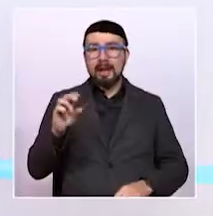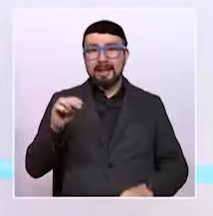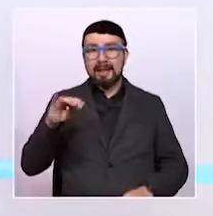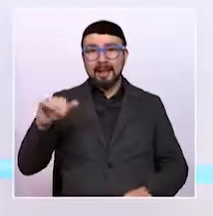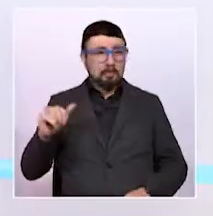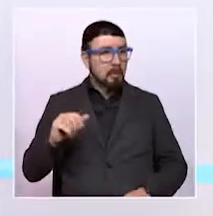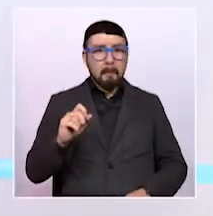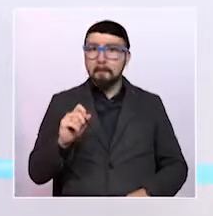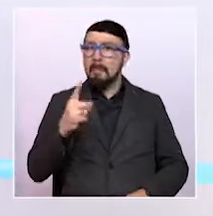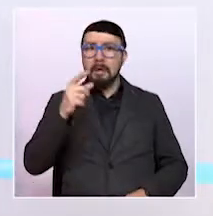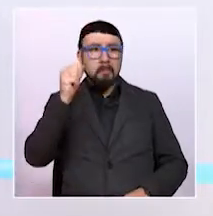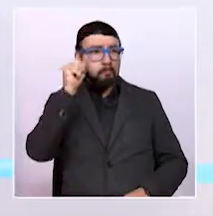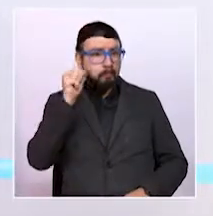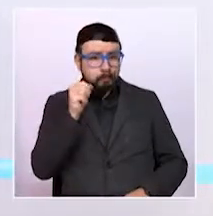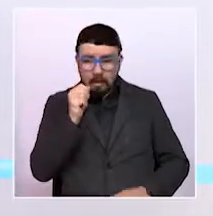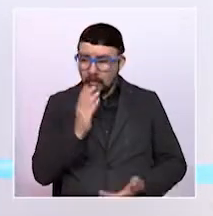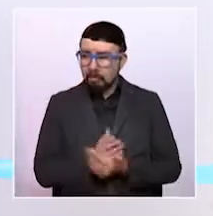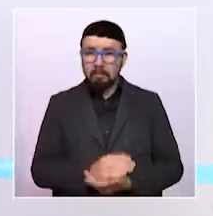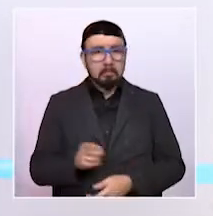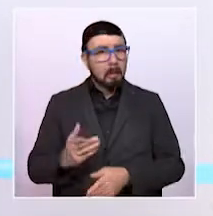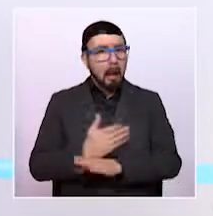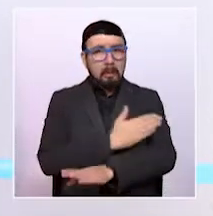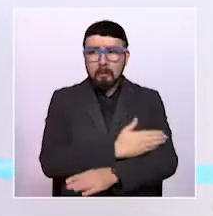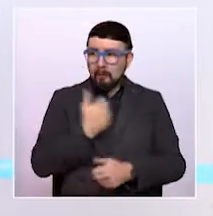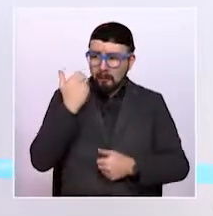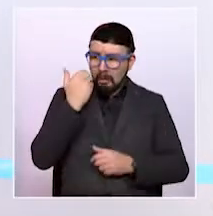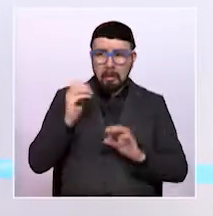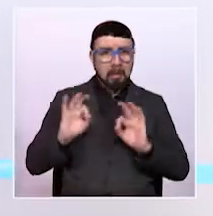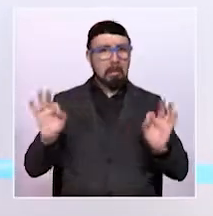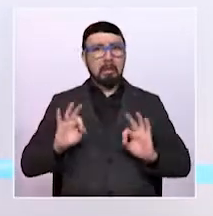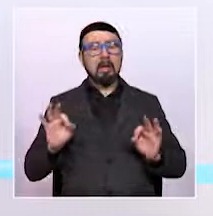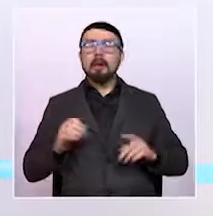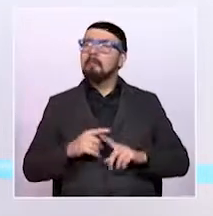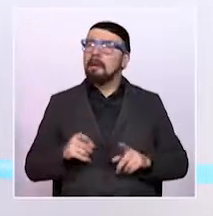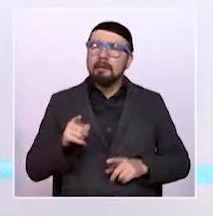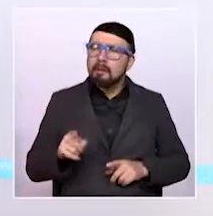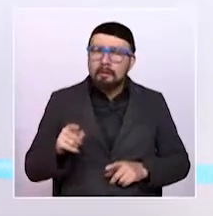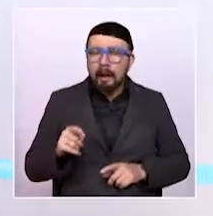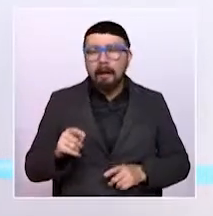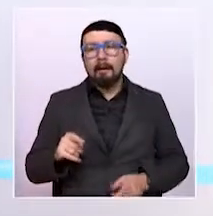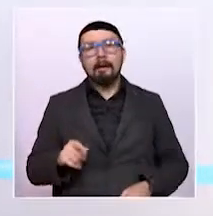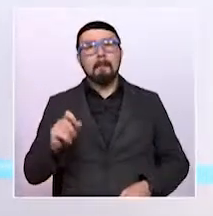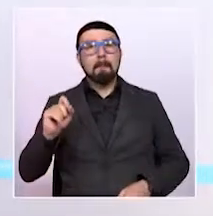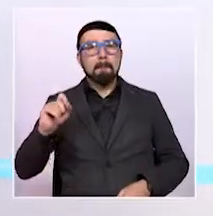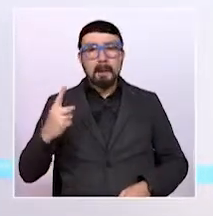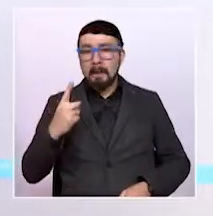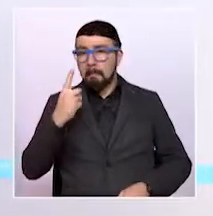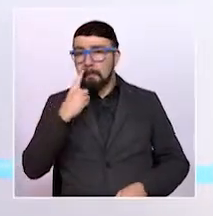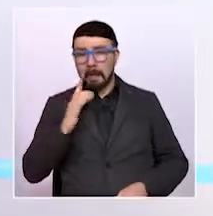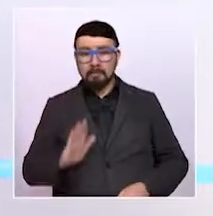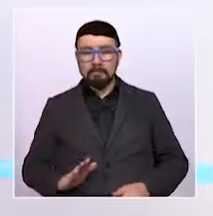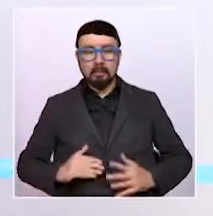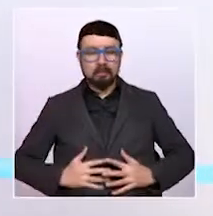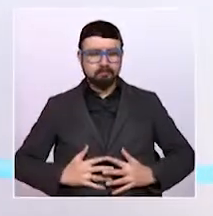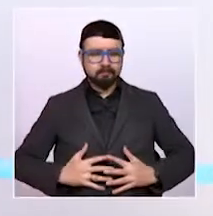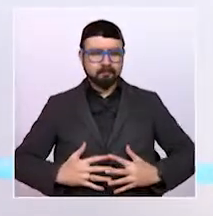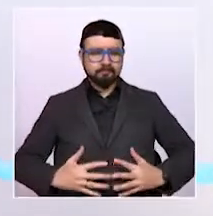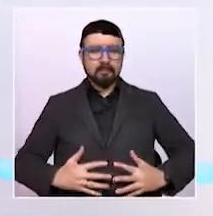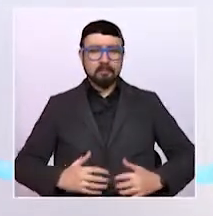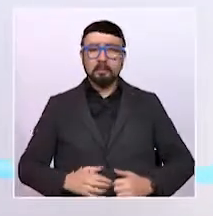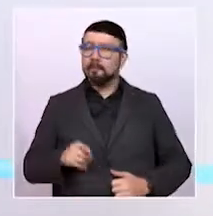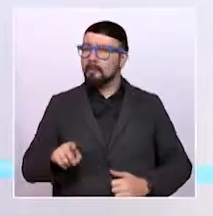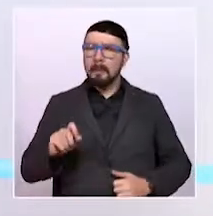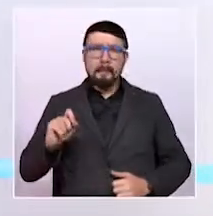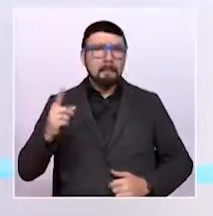tenido ninguna enfermedad y el factor más importante es que es el primer papa de ese bebé es la primera vez